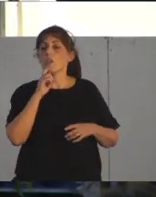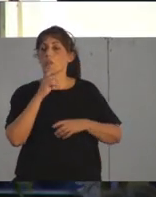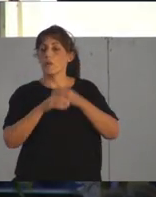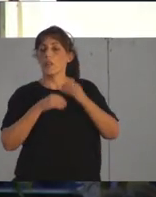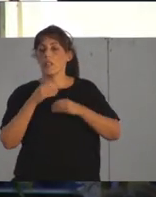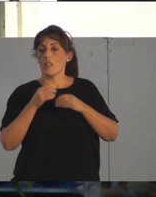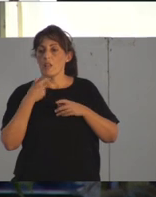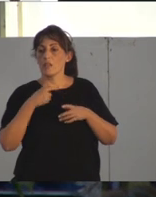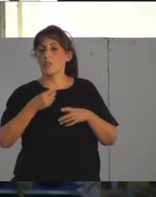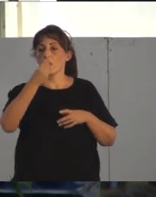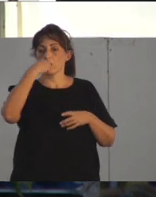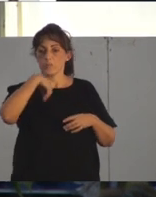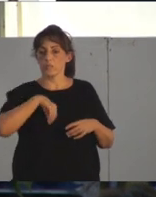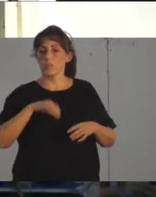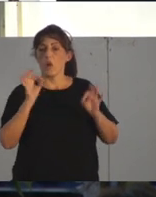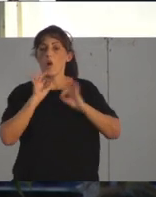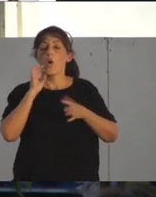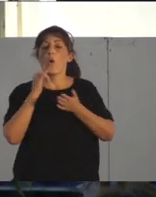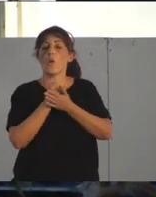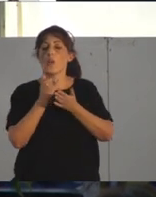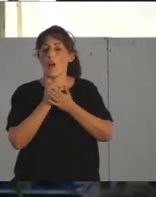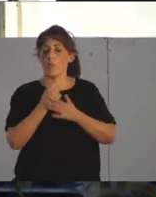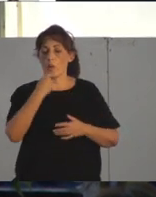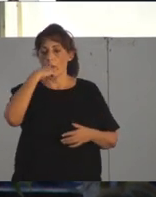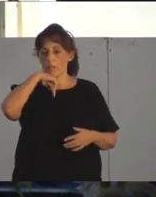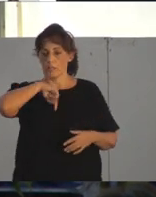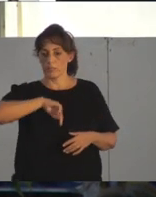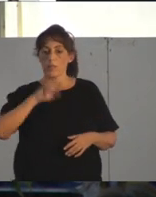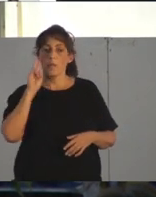una bioendoscopia o una biofluoroscopia.